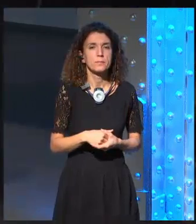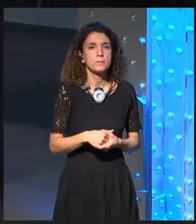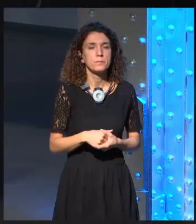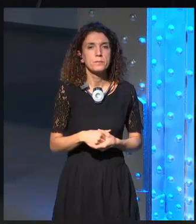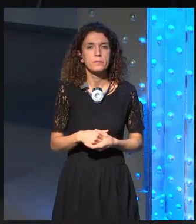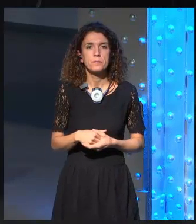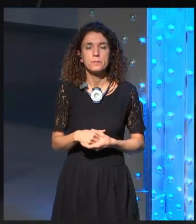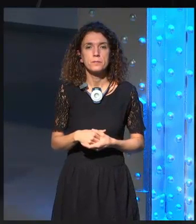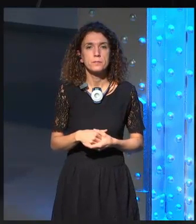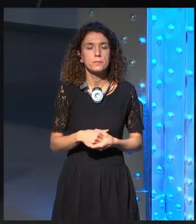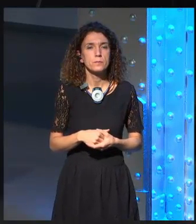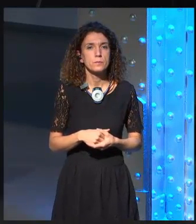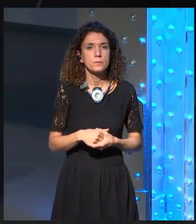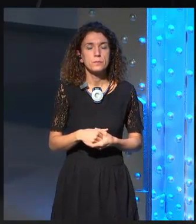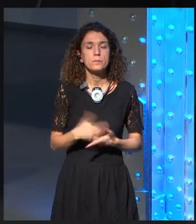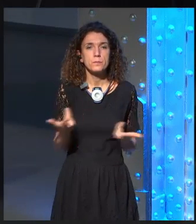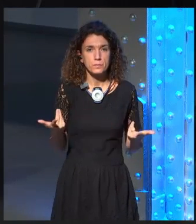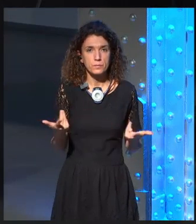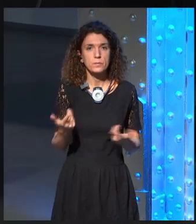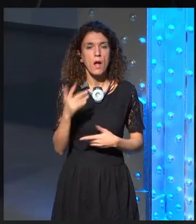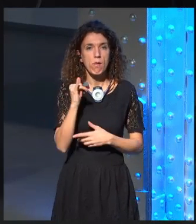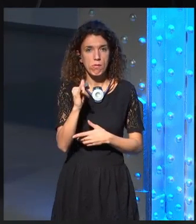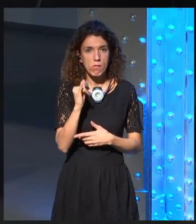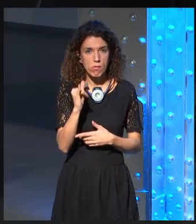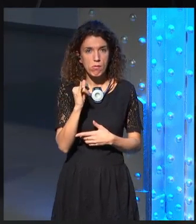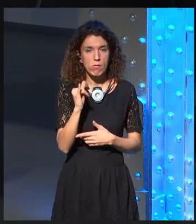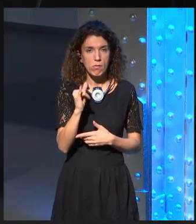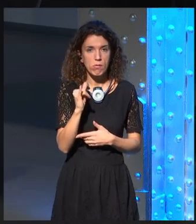So we have this. Bueno, tenemos este